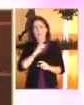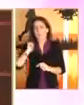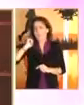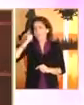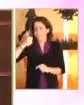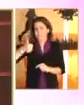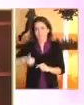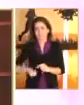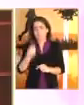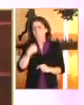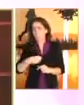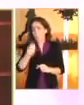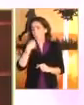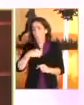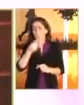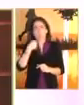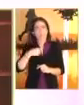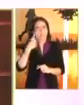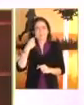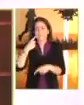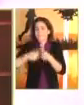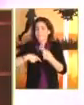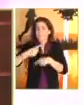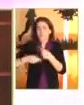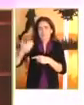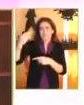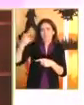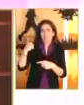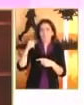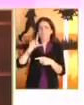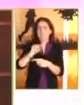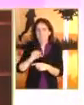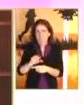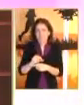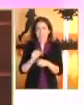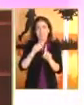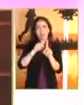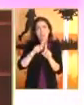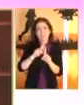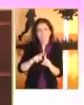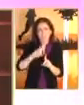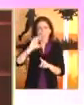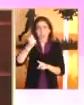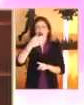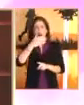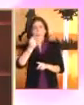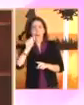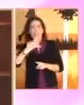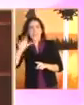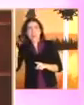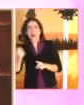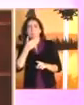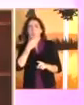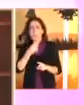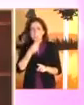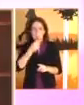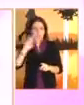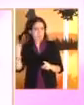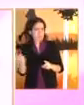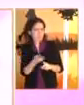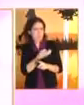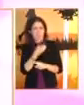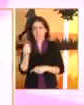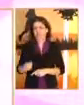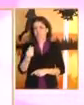Es nuestro pescado tradicional, el que era más barato, sardina, caballa, bonito, atún, etcétera, son los que tienen más riqueza en